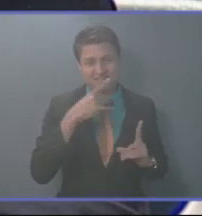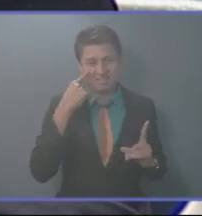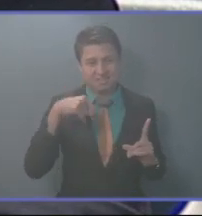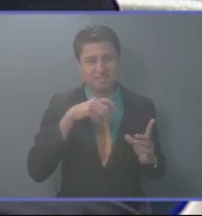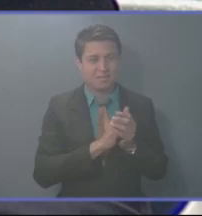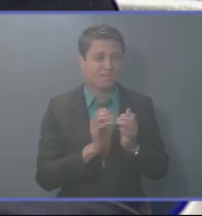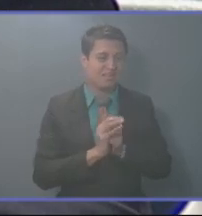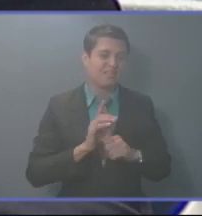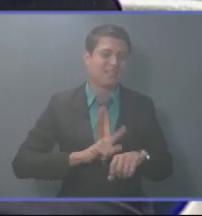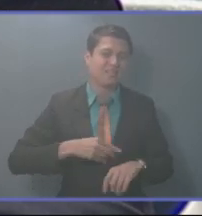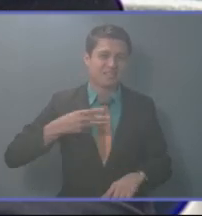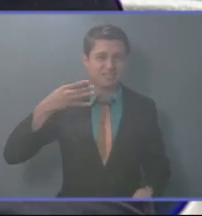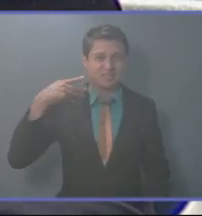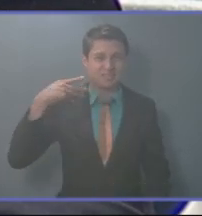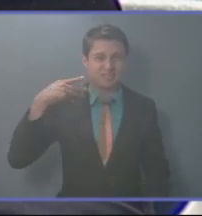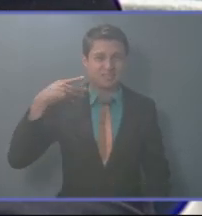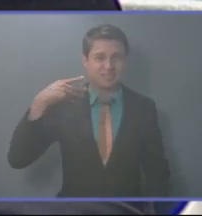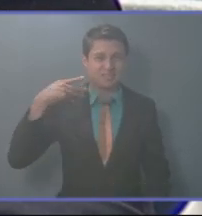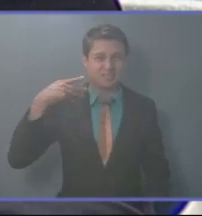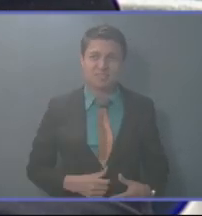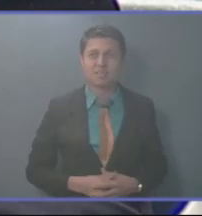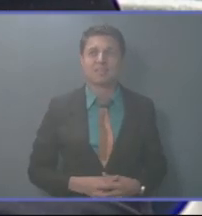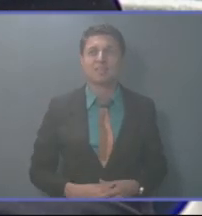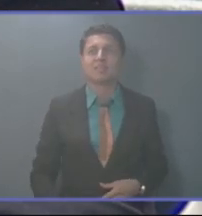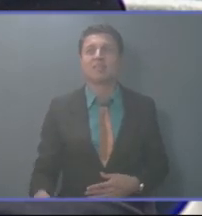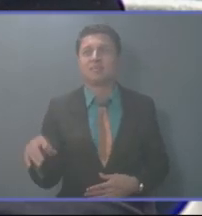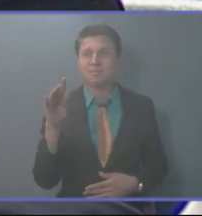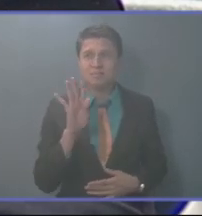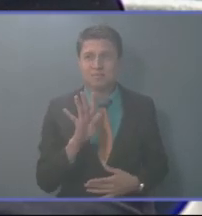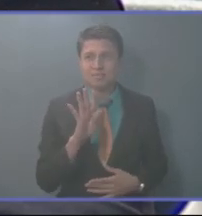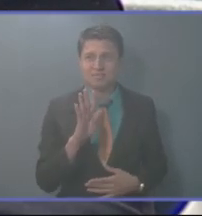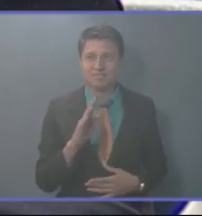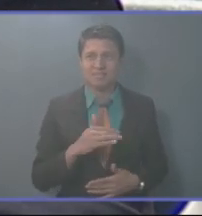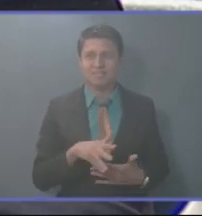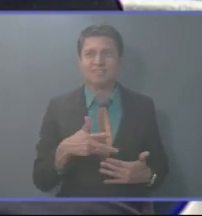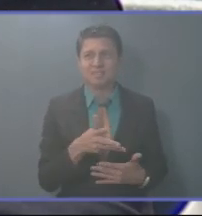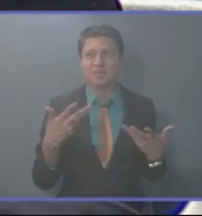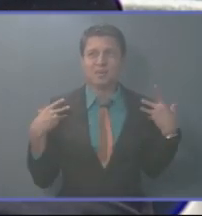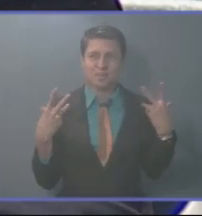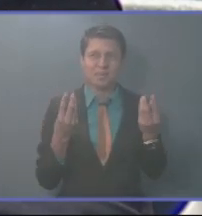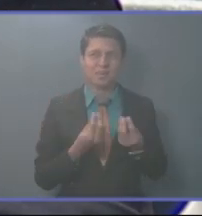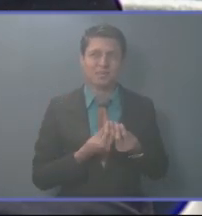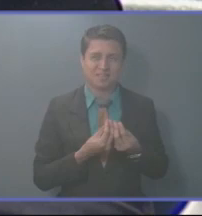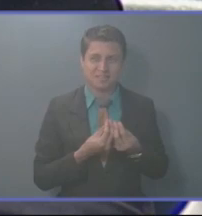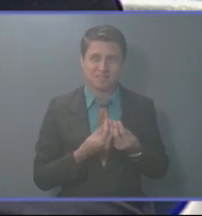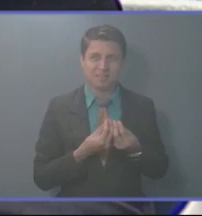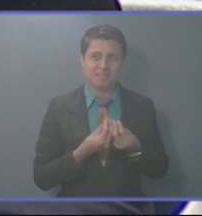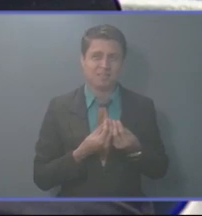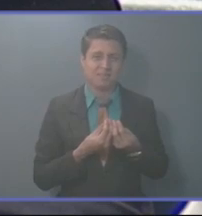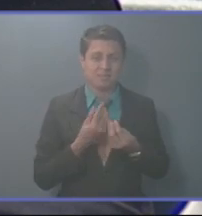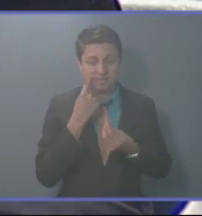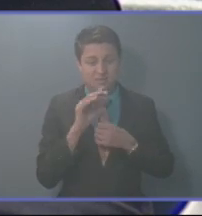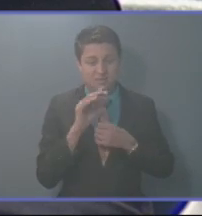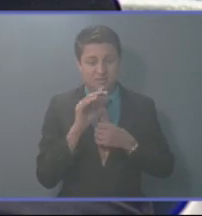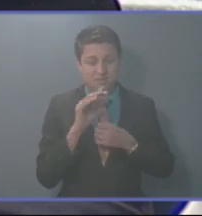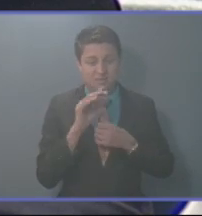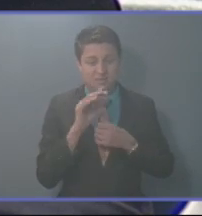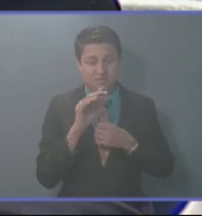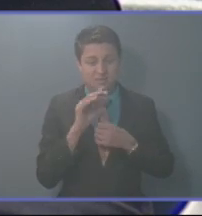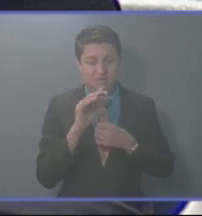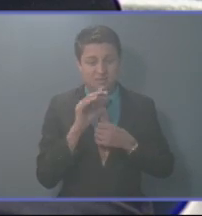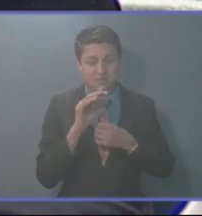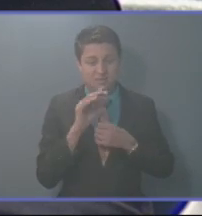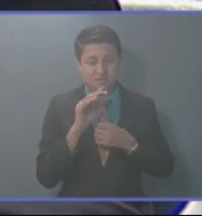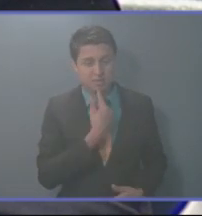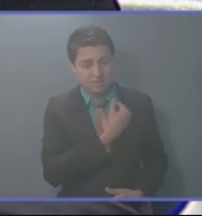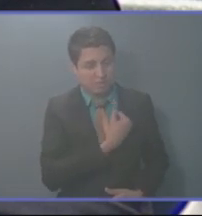Salvador. G. 4 representantes de la sociedad civil vinculadas con la protección de los derechos humanos de las